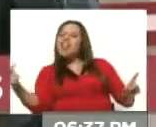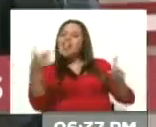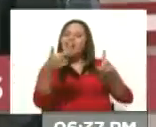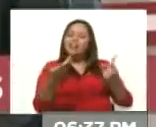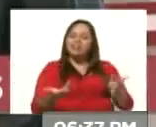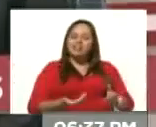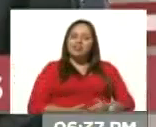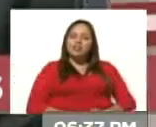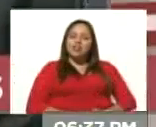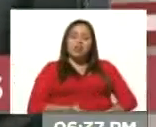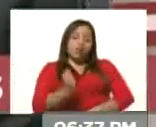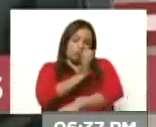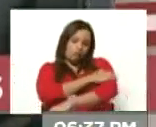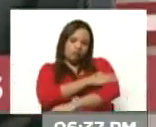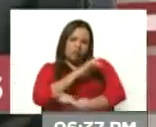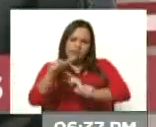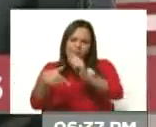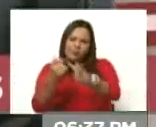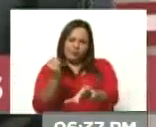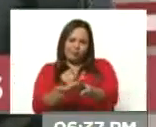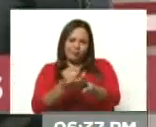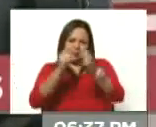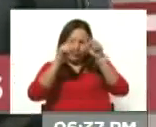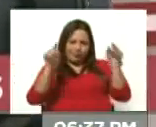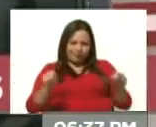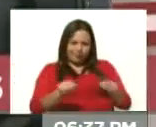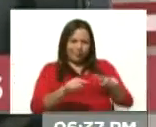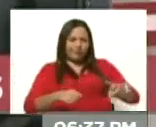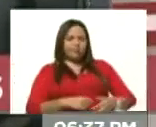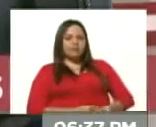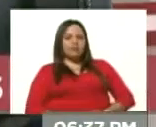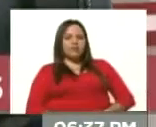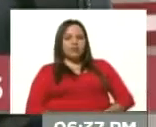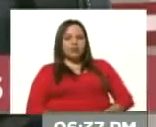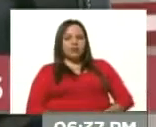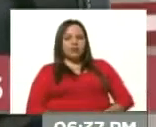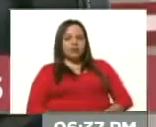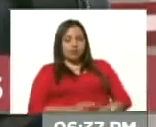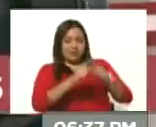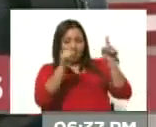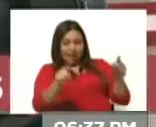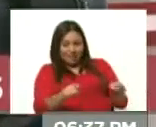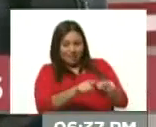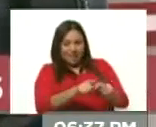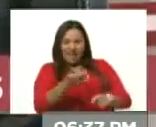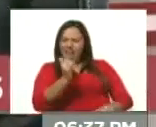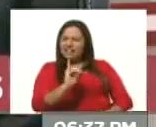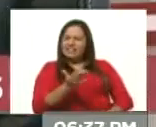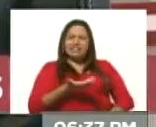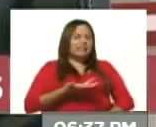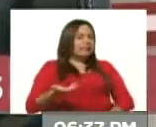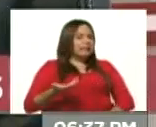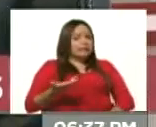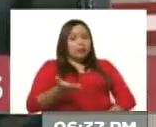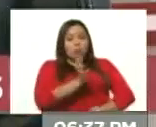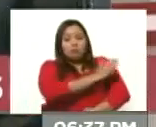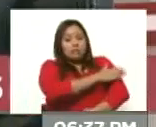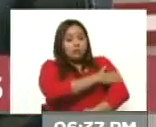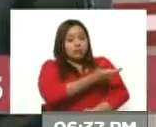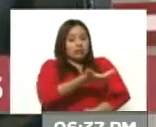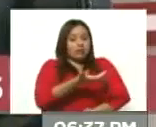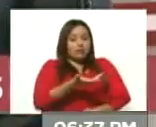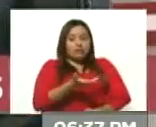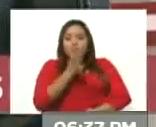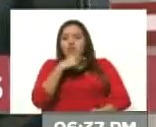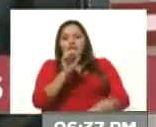de la oposición como vamos a ver las próximas labios en la mina hay un una la